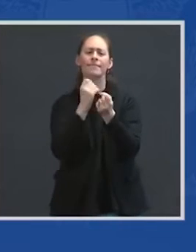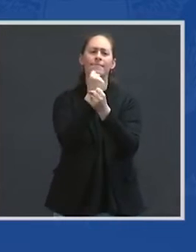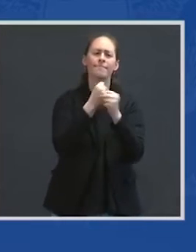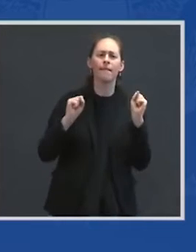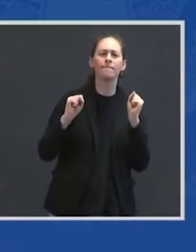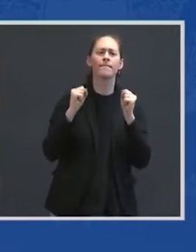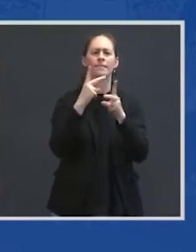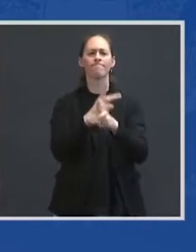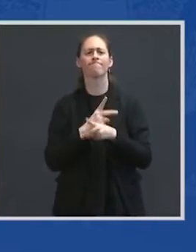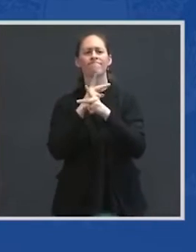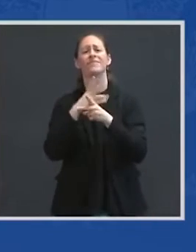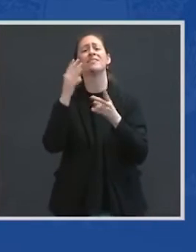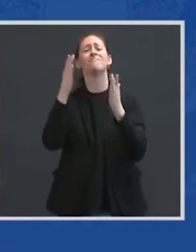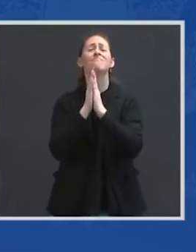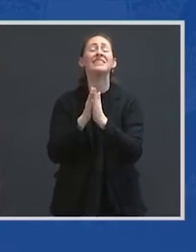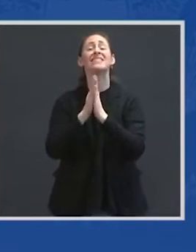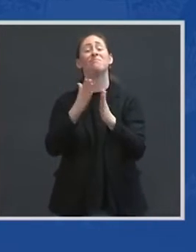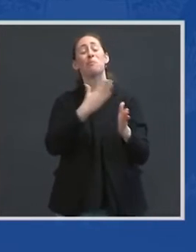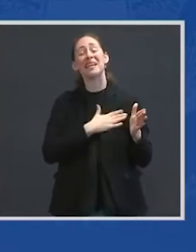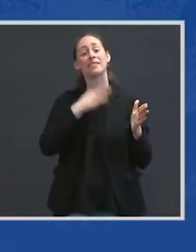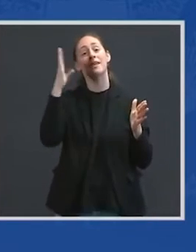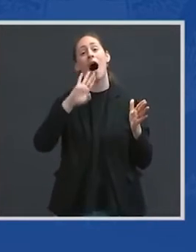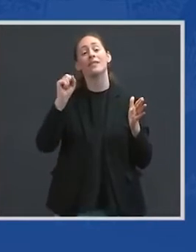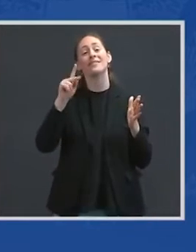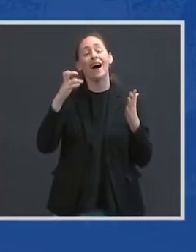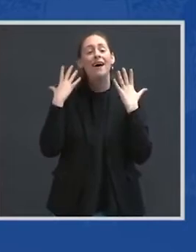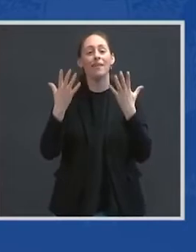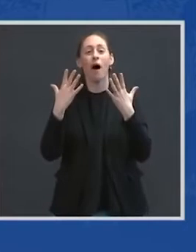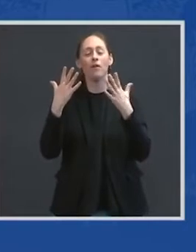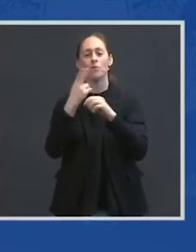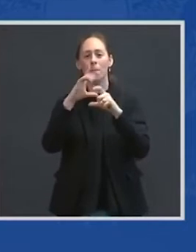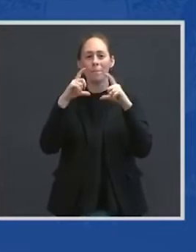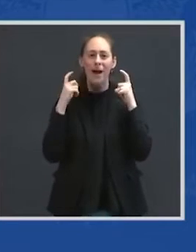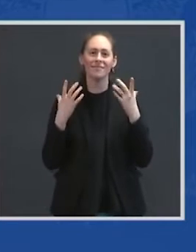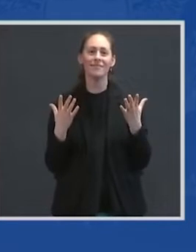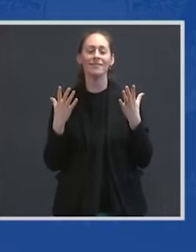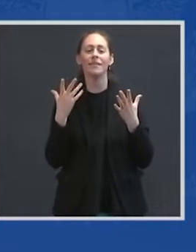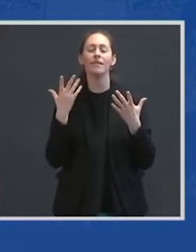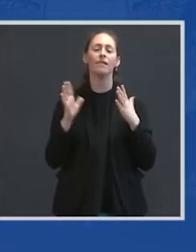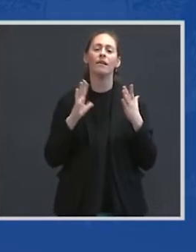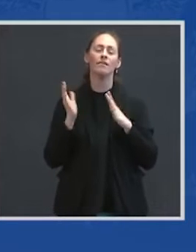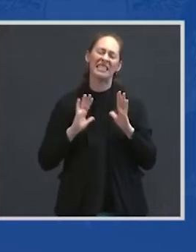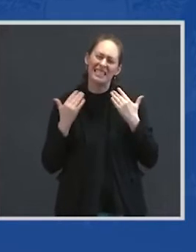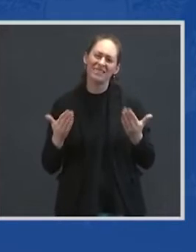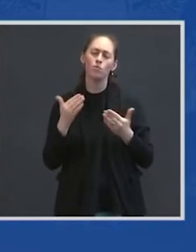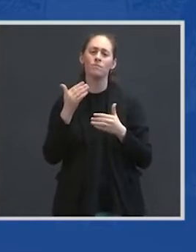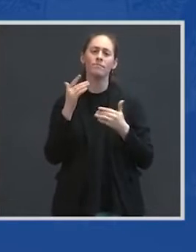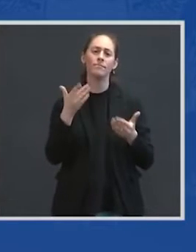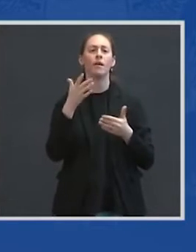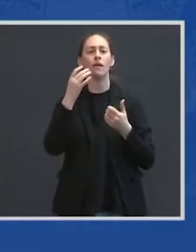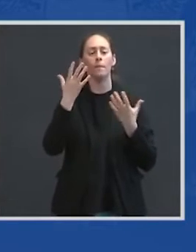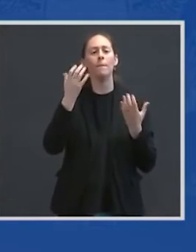tapabocas parte de nuestro progreso en esta lucha se debe a que muchos estadounidenses están dando un paso al frente y haciendo esas cosas